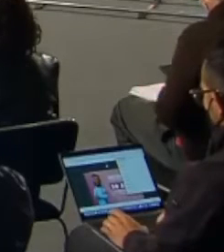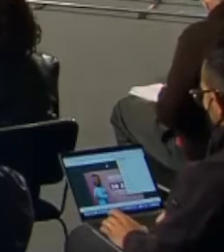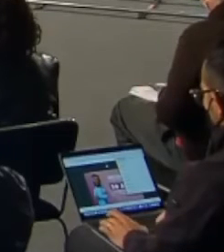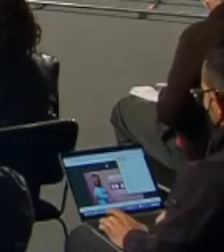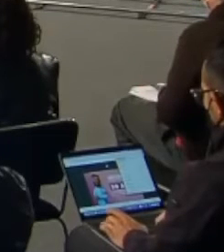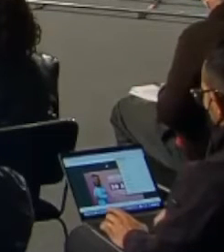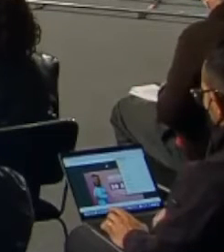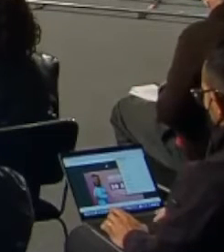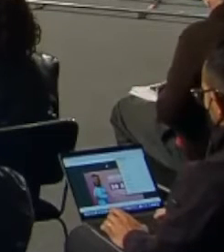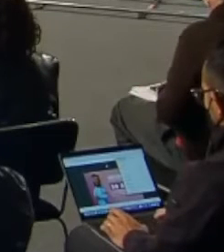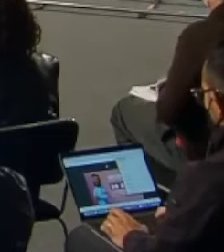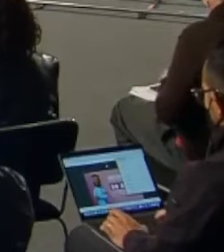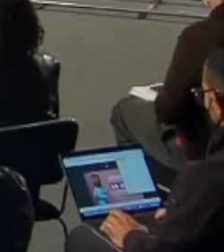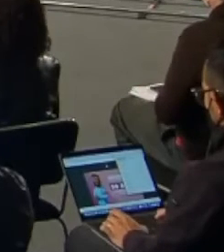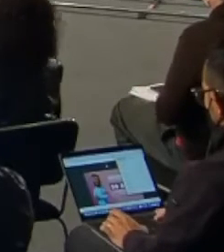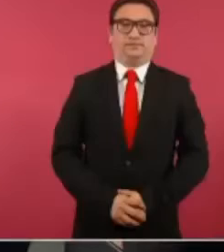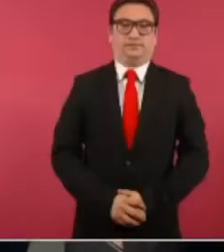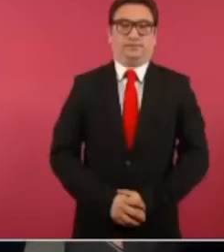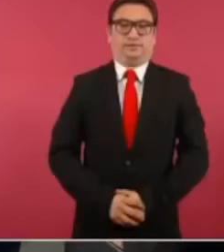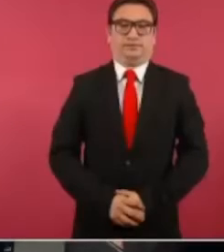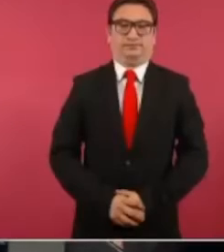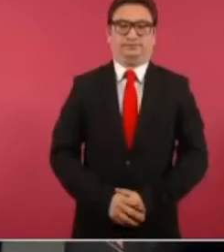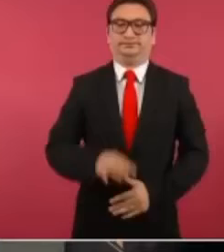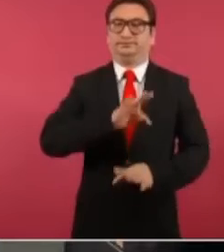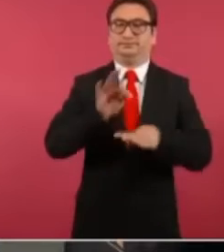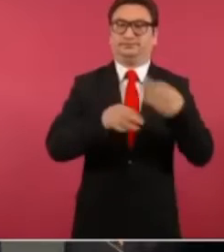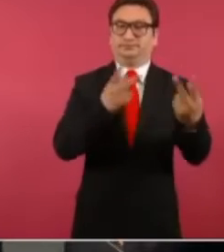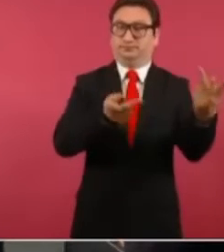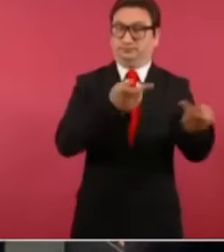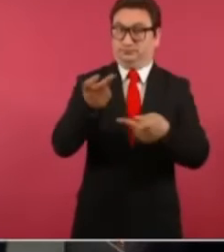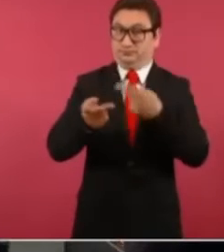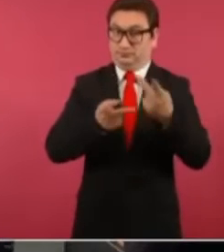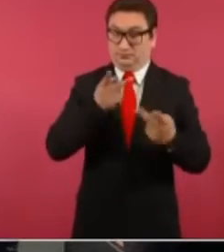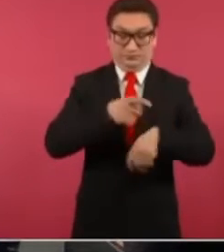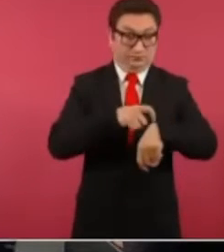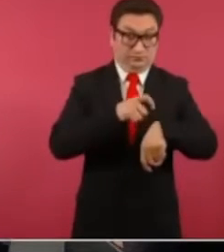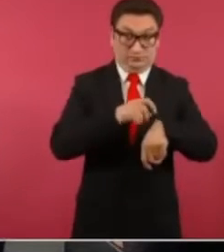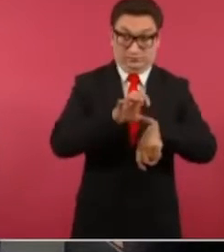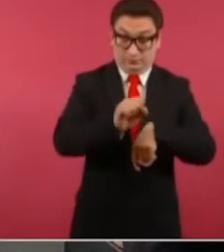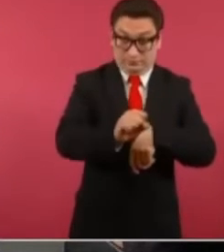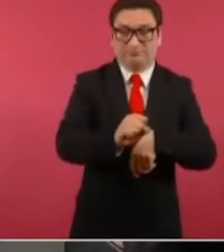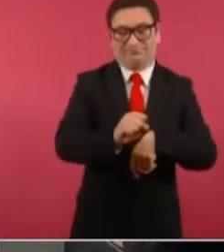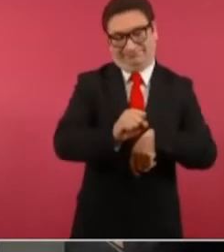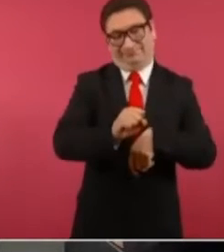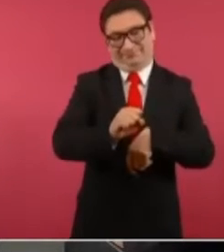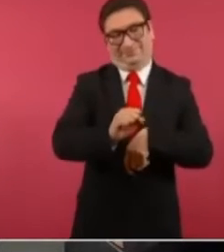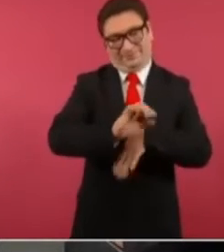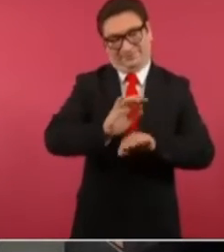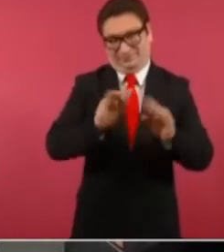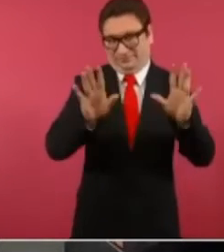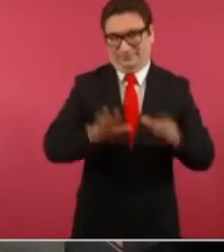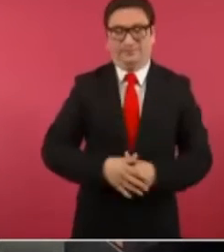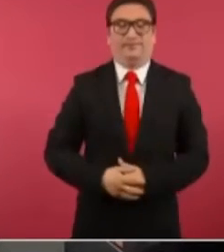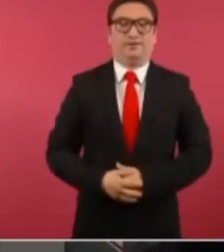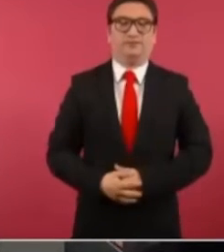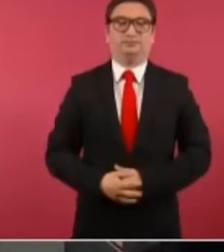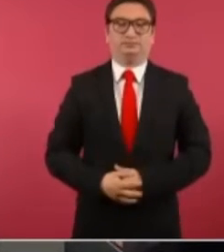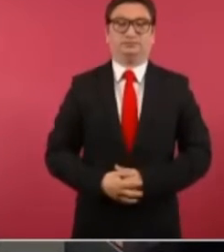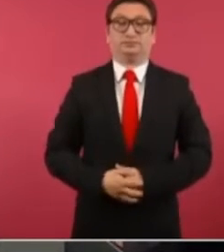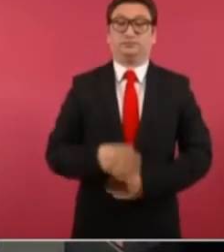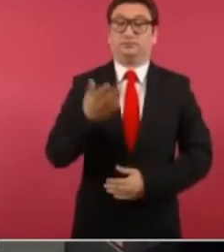contestar todas las preguntas, bueno, hasta que nos alcance el tiempo.